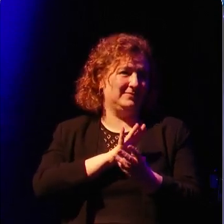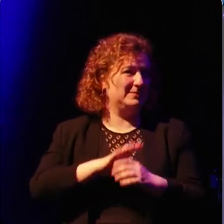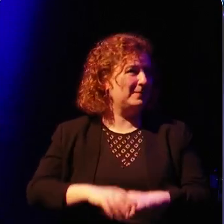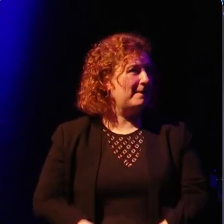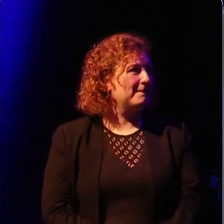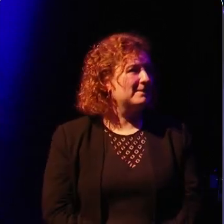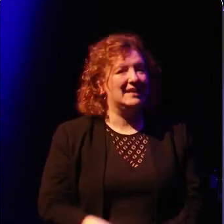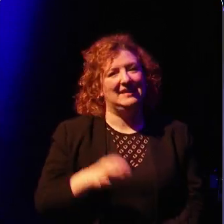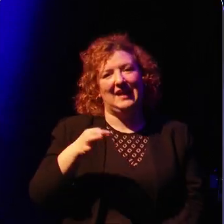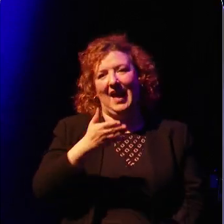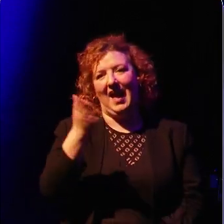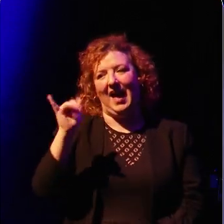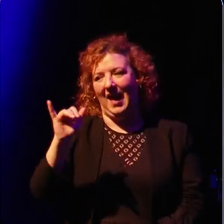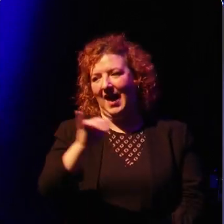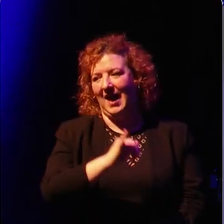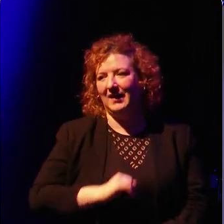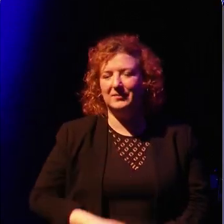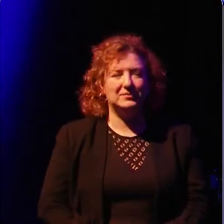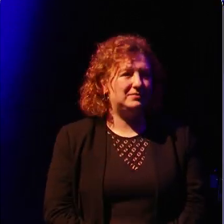hay.